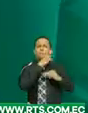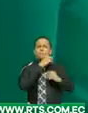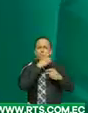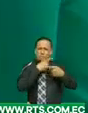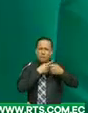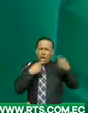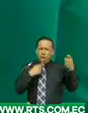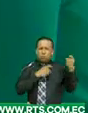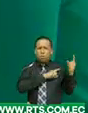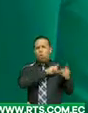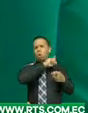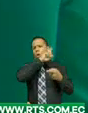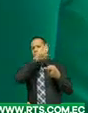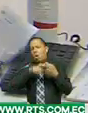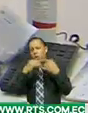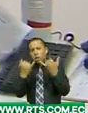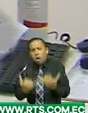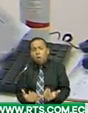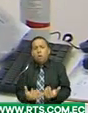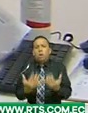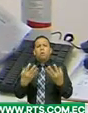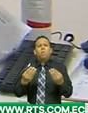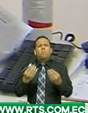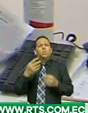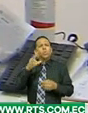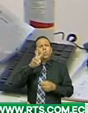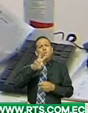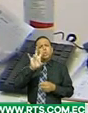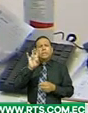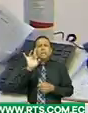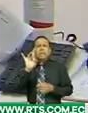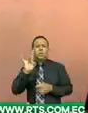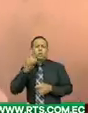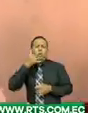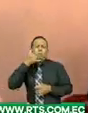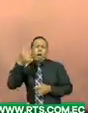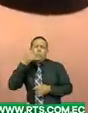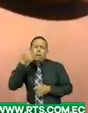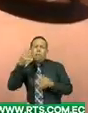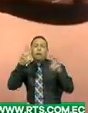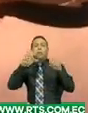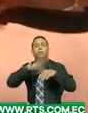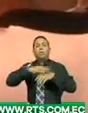atendieron 278 llamadas de emergencias por COVID, que